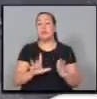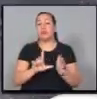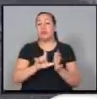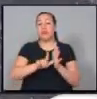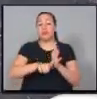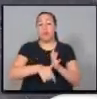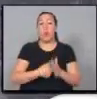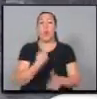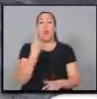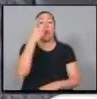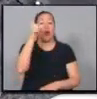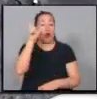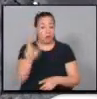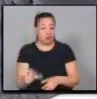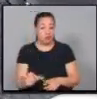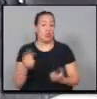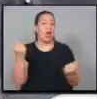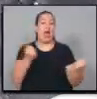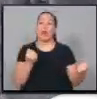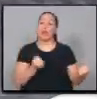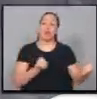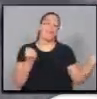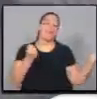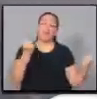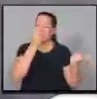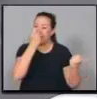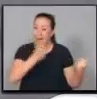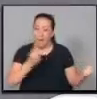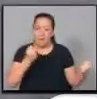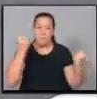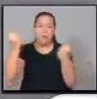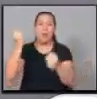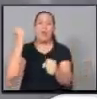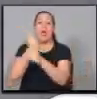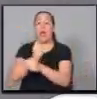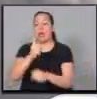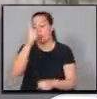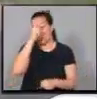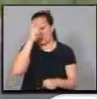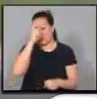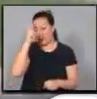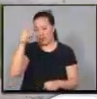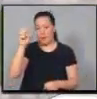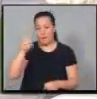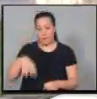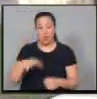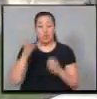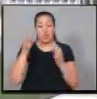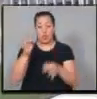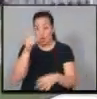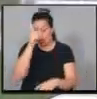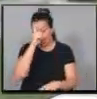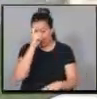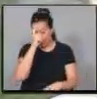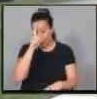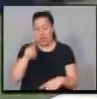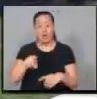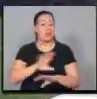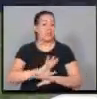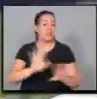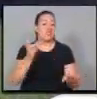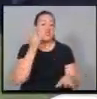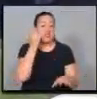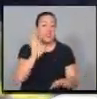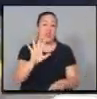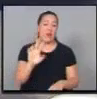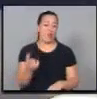uno de los vecinos sacó su auto y a toda velocidad lo llevó hasta el hospital de Morón. Cuando llegó al hospital, lamentablemente ya estaba muerto.